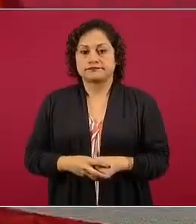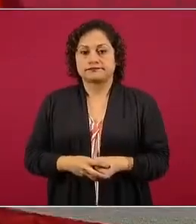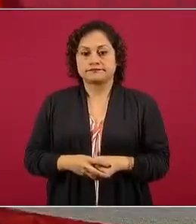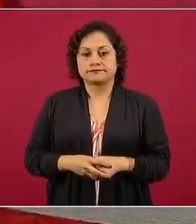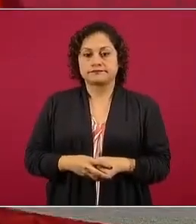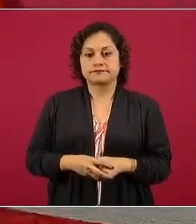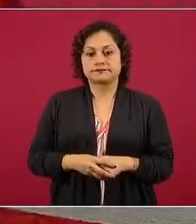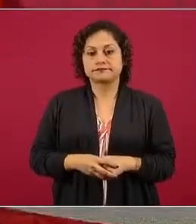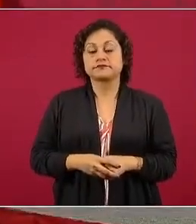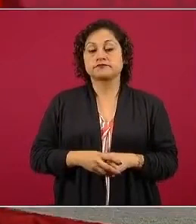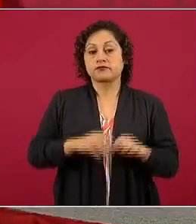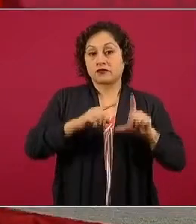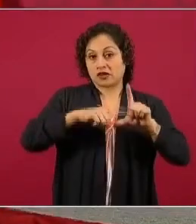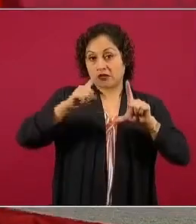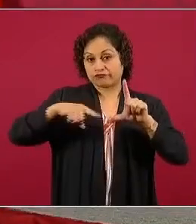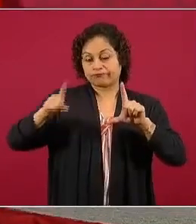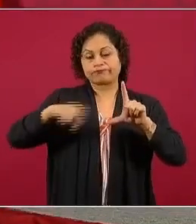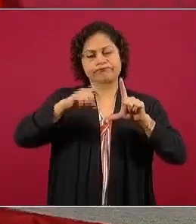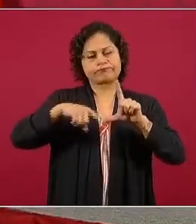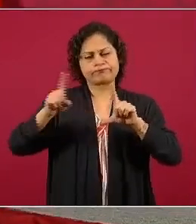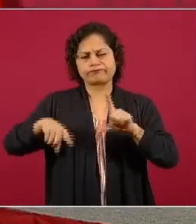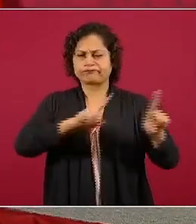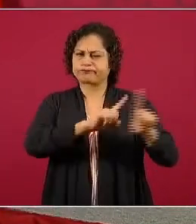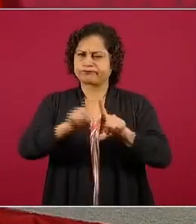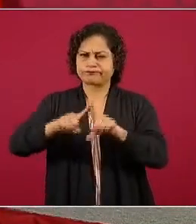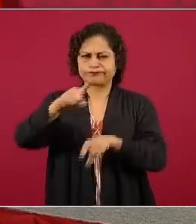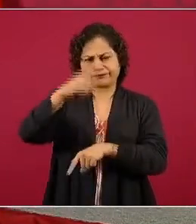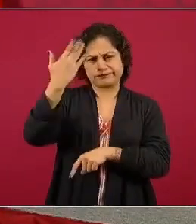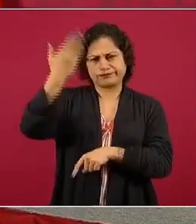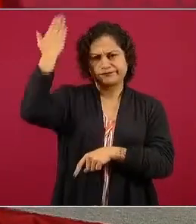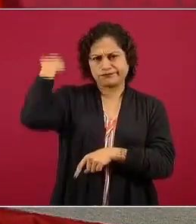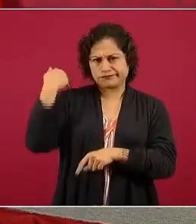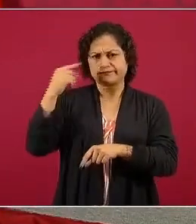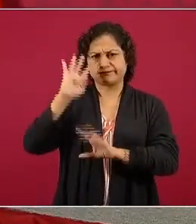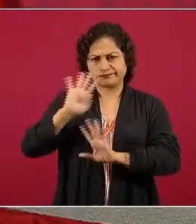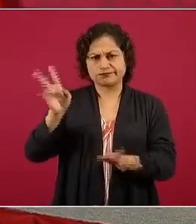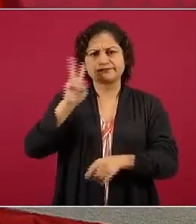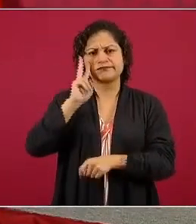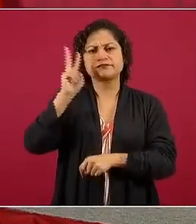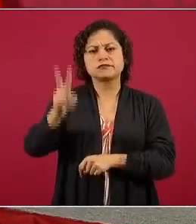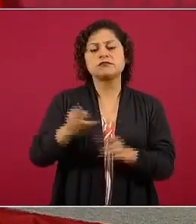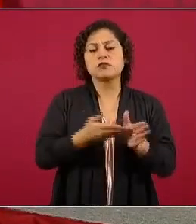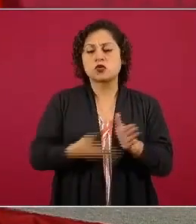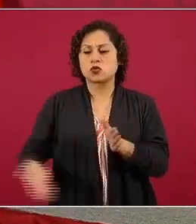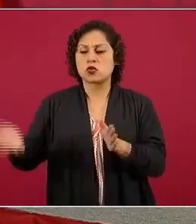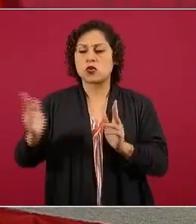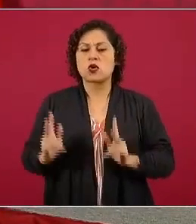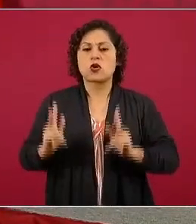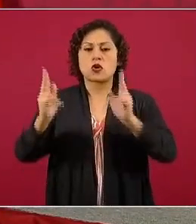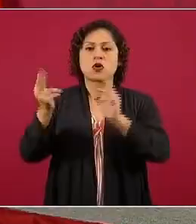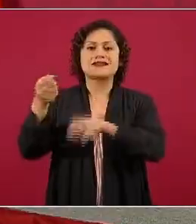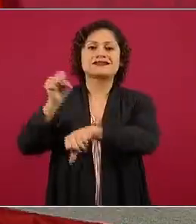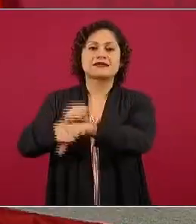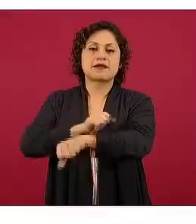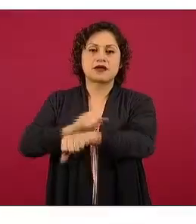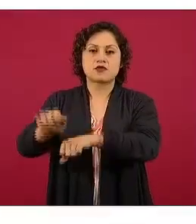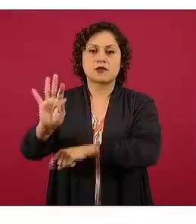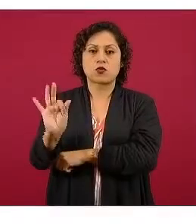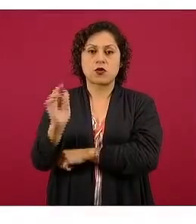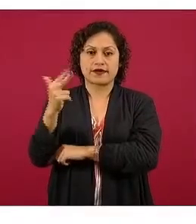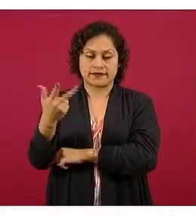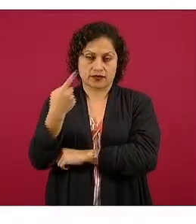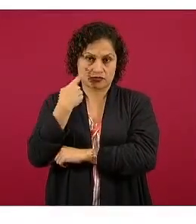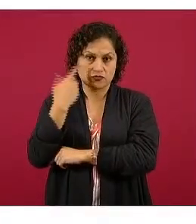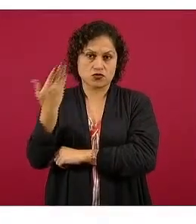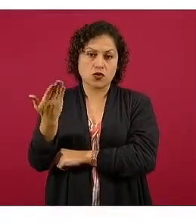las curvas van a ser parecidas a las que hemos presentado, la semana epidemiológica hasta la semana 48, y aquí el número de casos. Esta